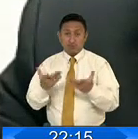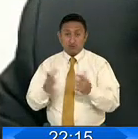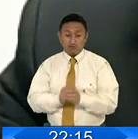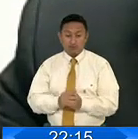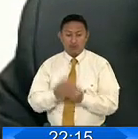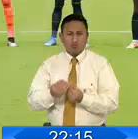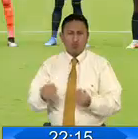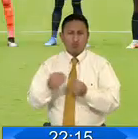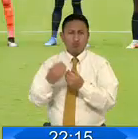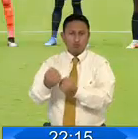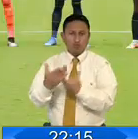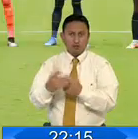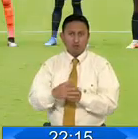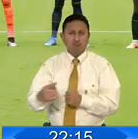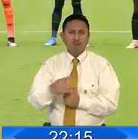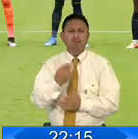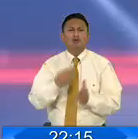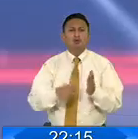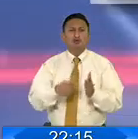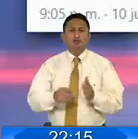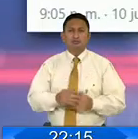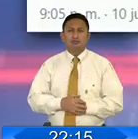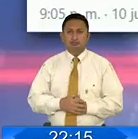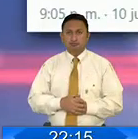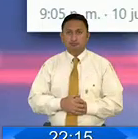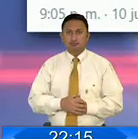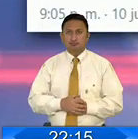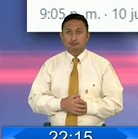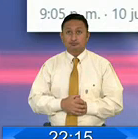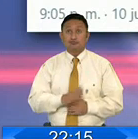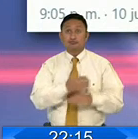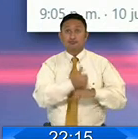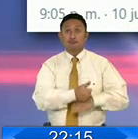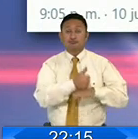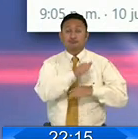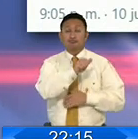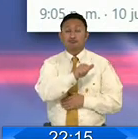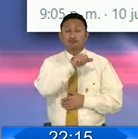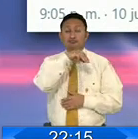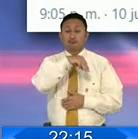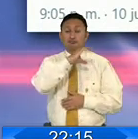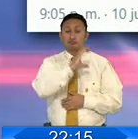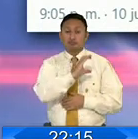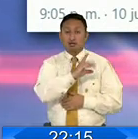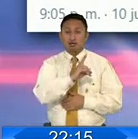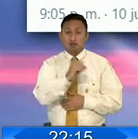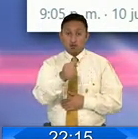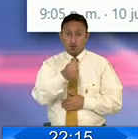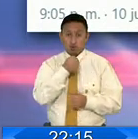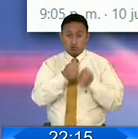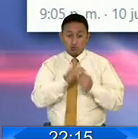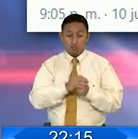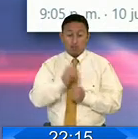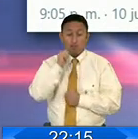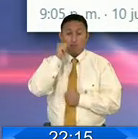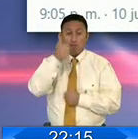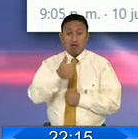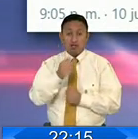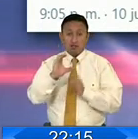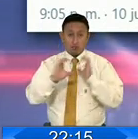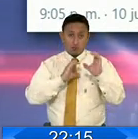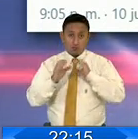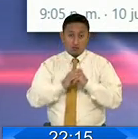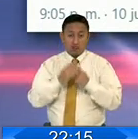más información sobre el incidente. Mientras tanto, la titular de la AMC invitó a los medios de comunicación a la rueda de prensa en la cual